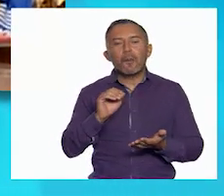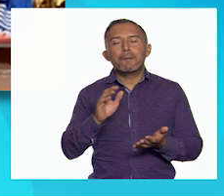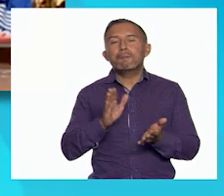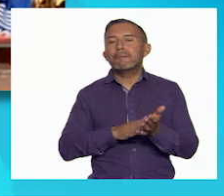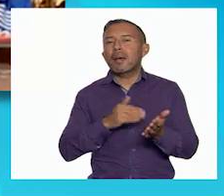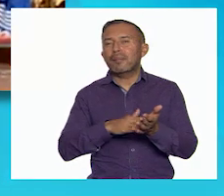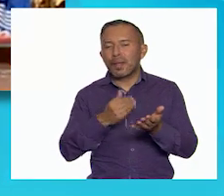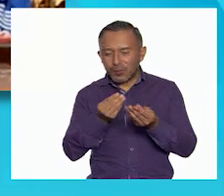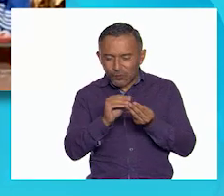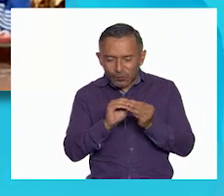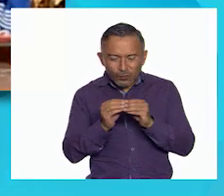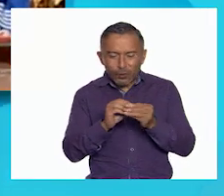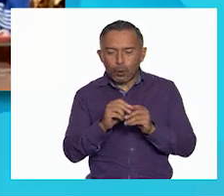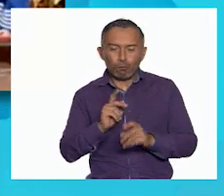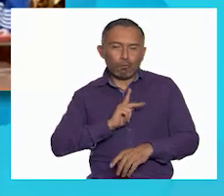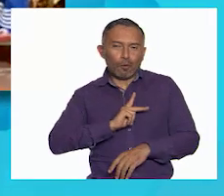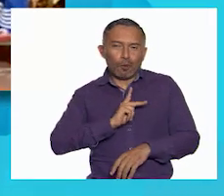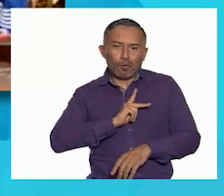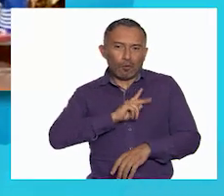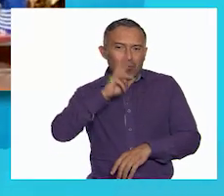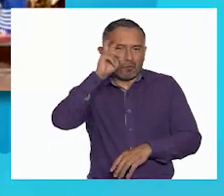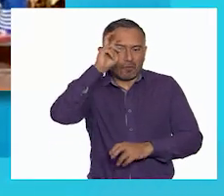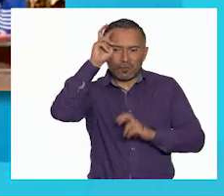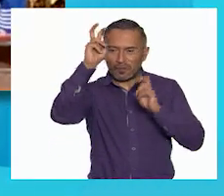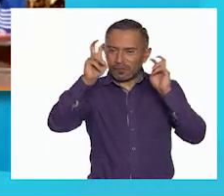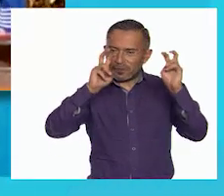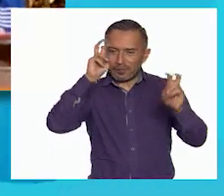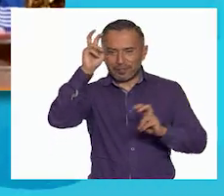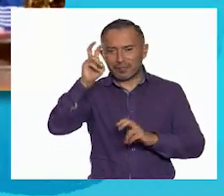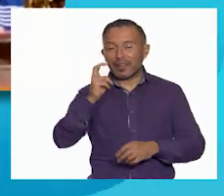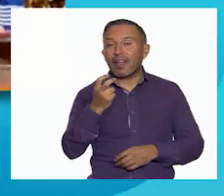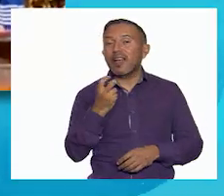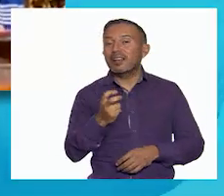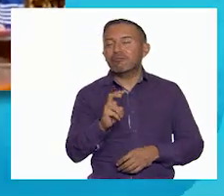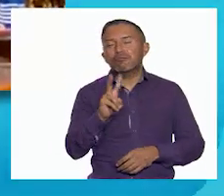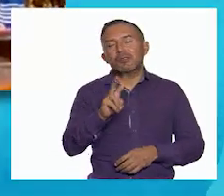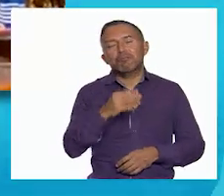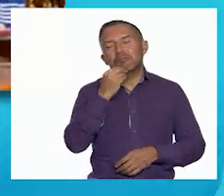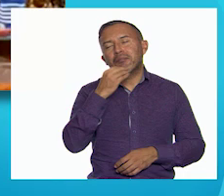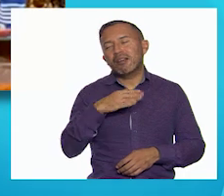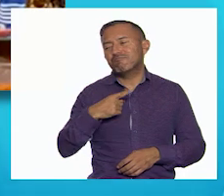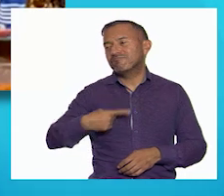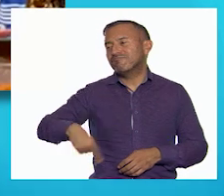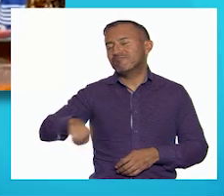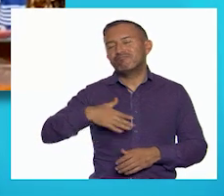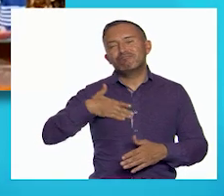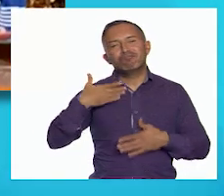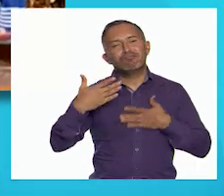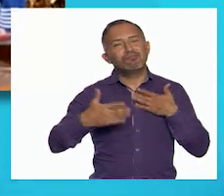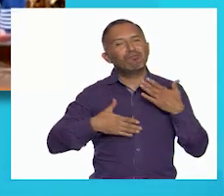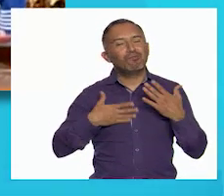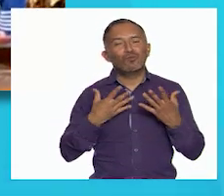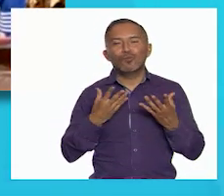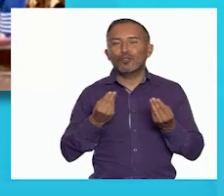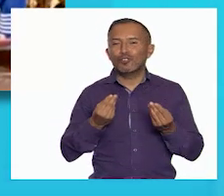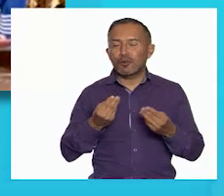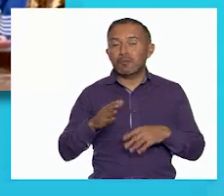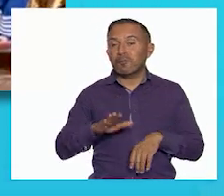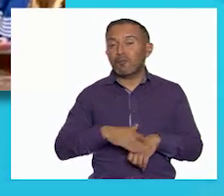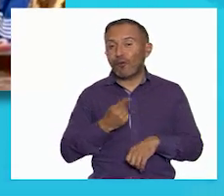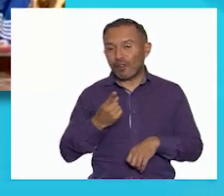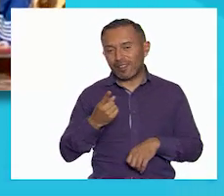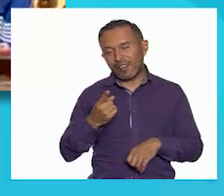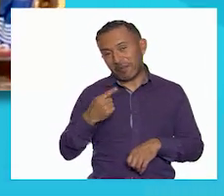papel, según nuestra imaginación. Era algo que disfrutábamos mucho porque según nosotros sí